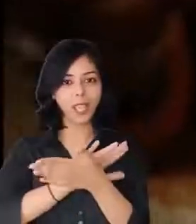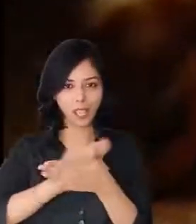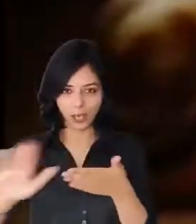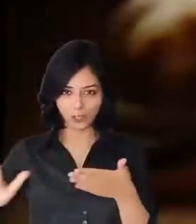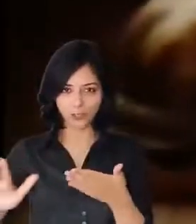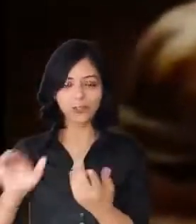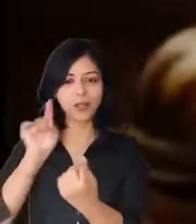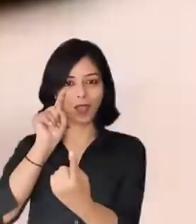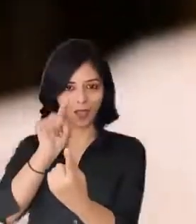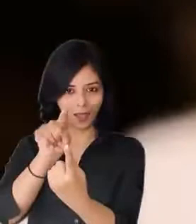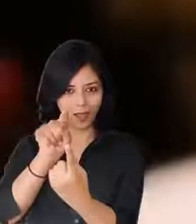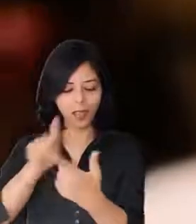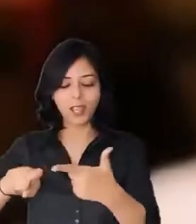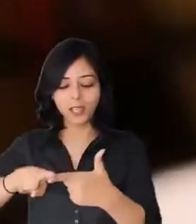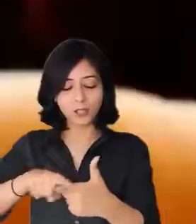sus órdenes.